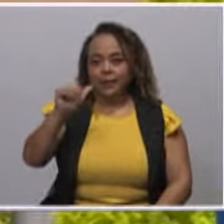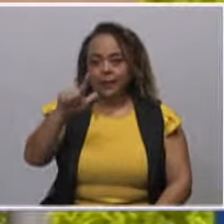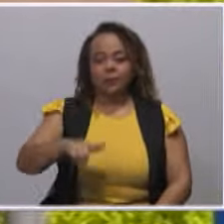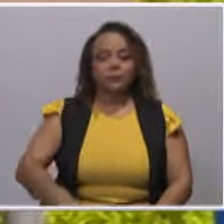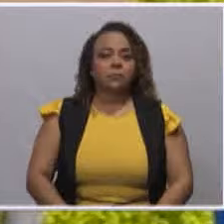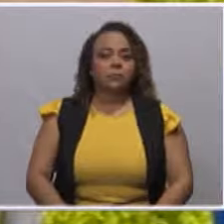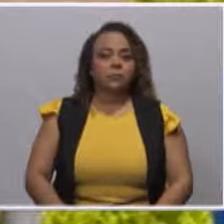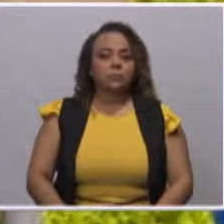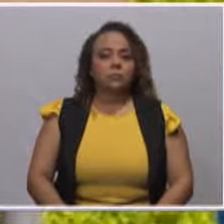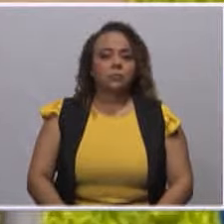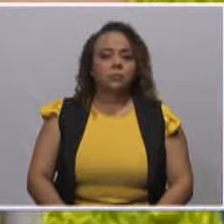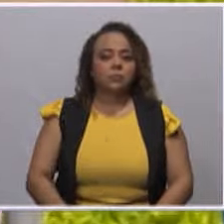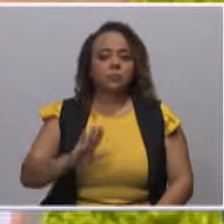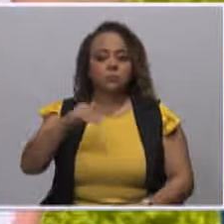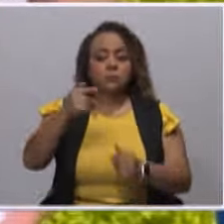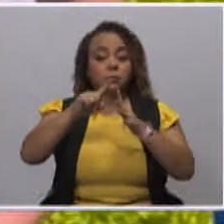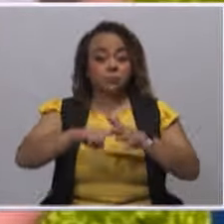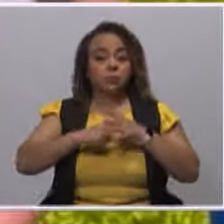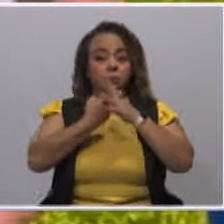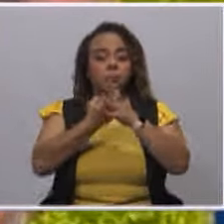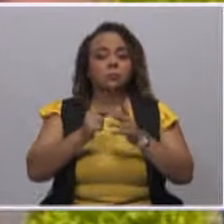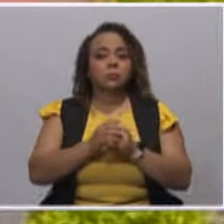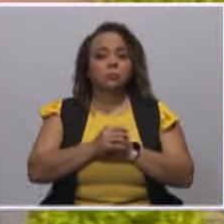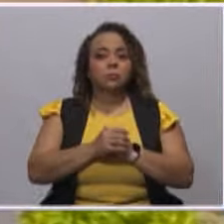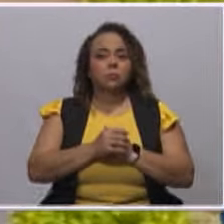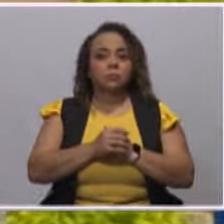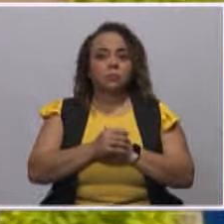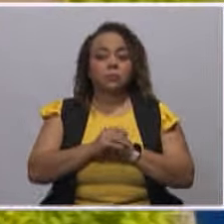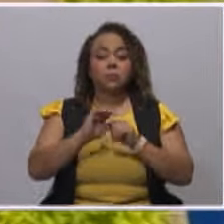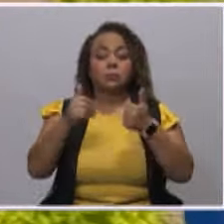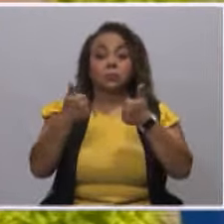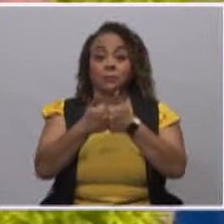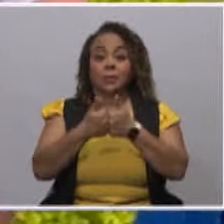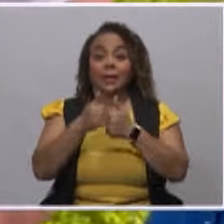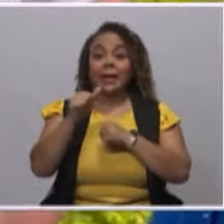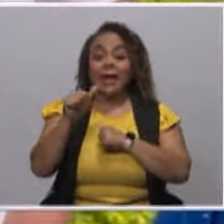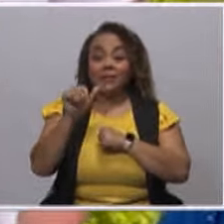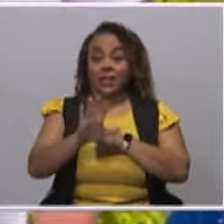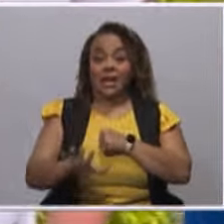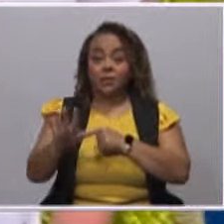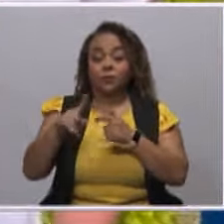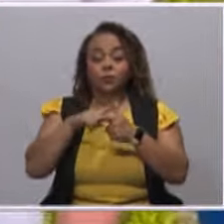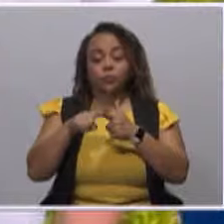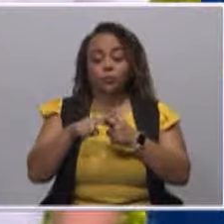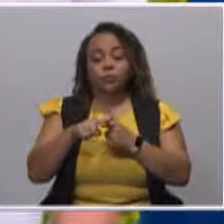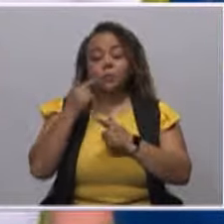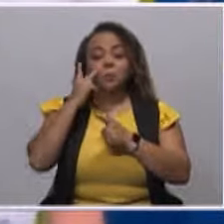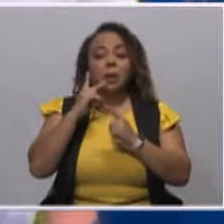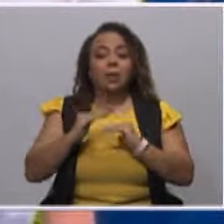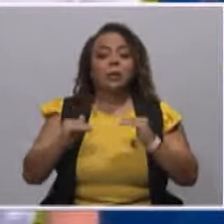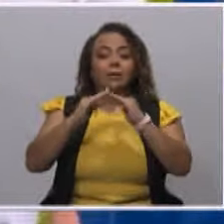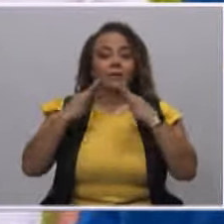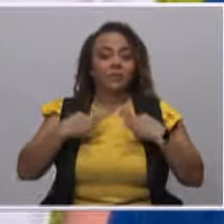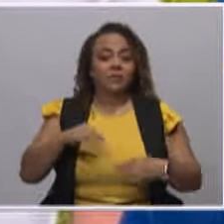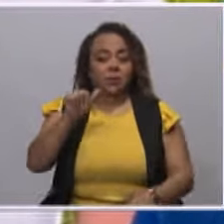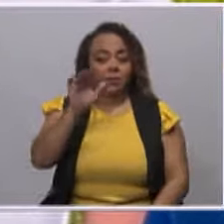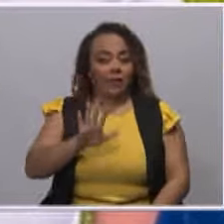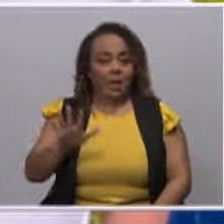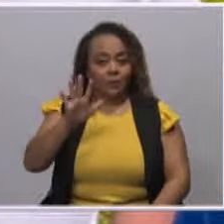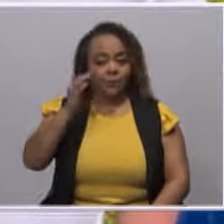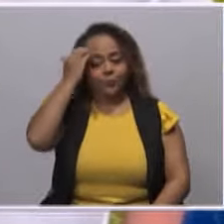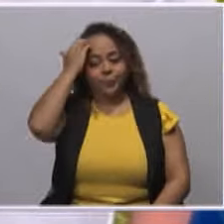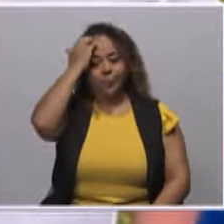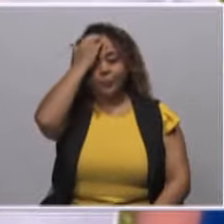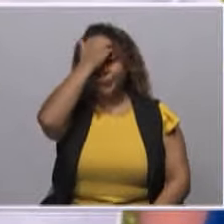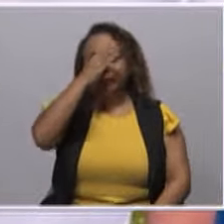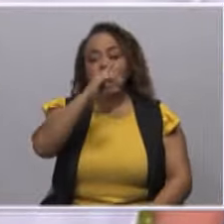y cuando empezamos a vamos a enfrentar africanos entonces pues yo quería medir el nivel físico de los africanos y